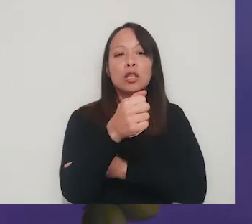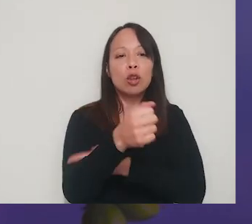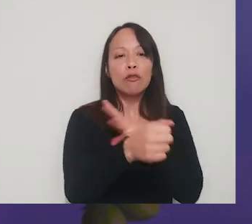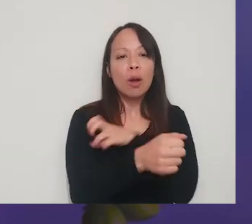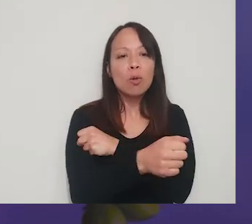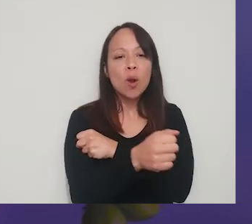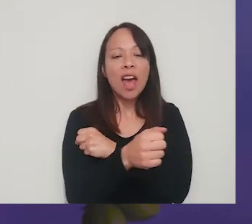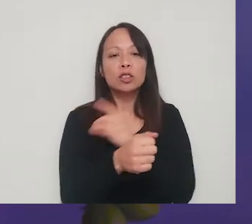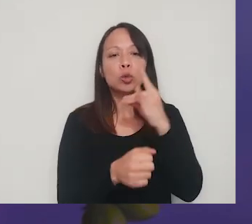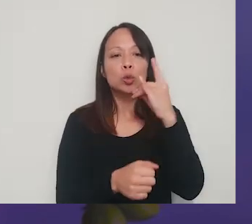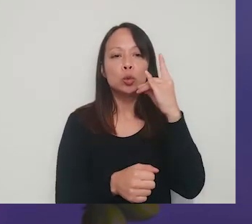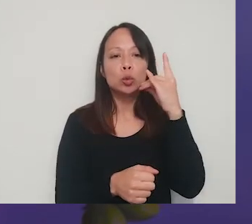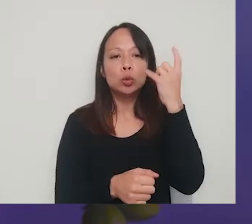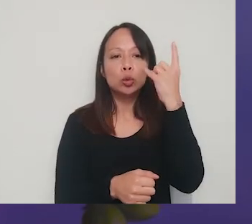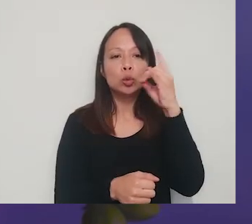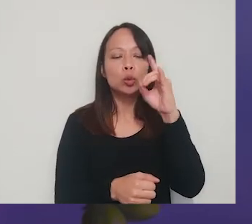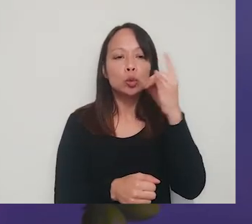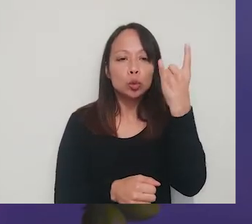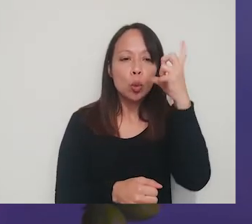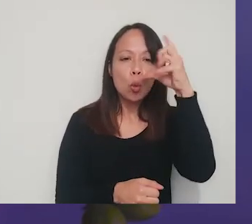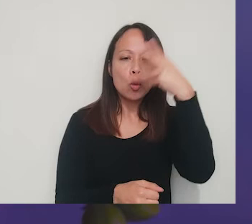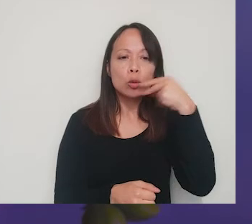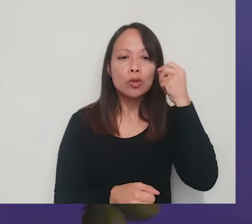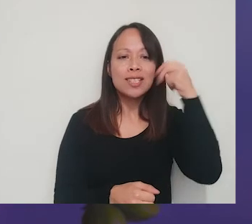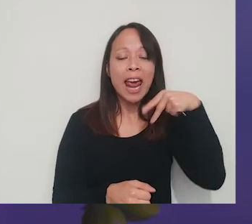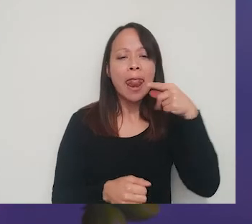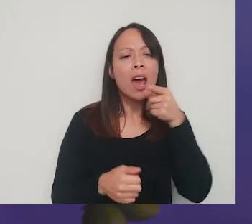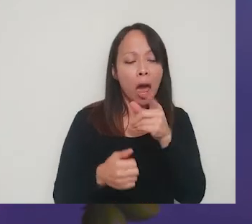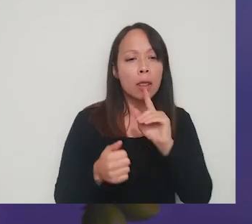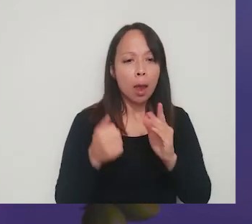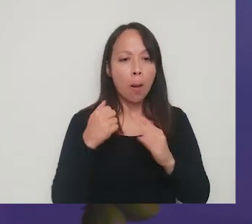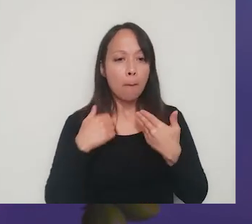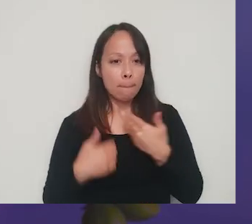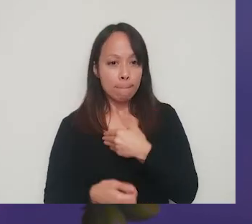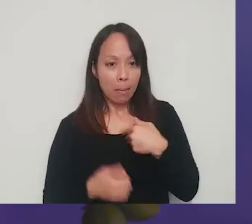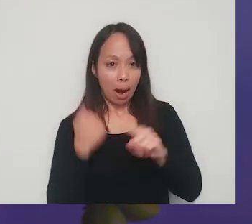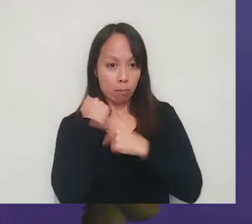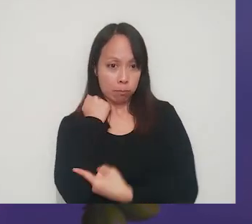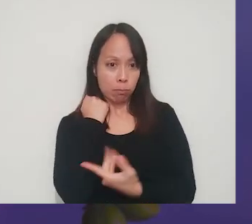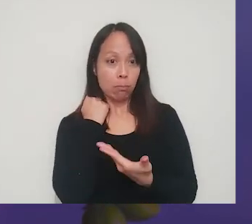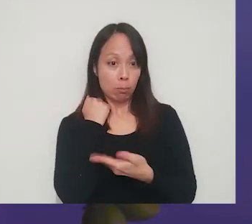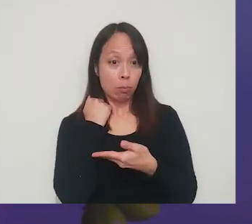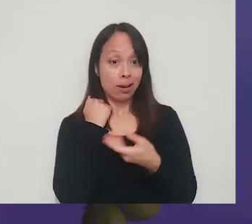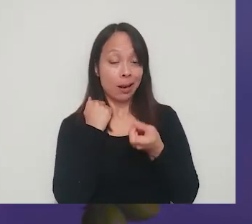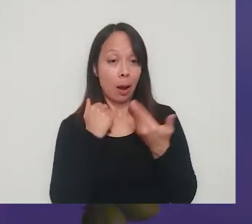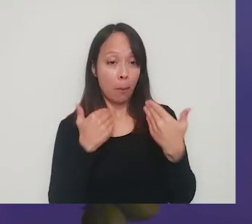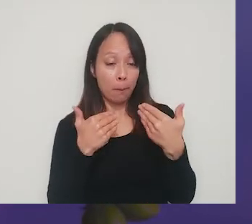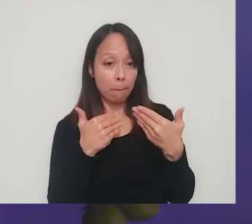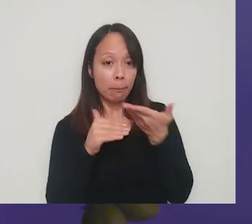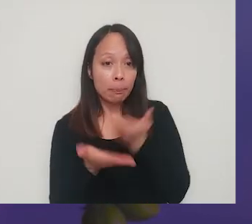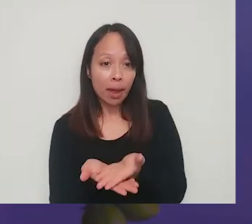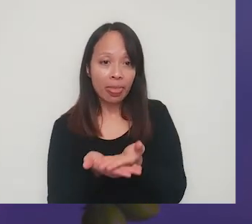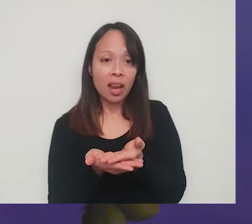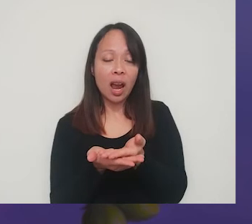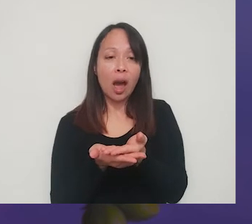distrofia muscular de Duchenne. Entonces, en ese contexto, ella quería acceder y quería ejercer una maternidad responsable y quería procrear. Para eso